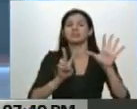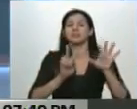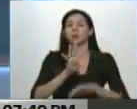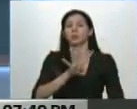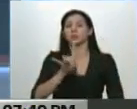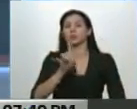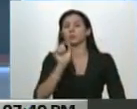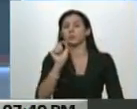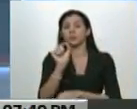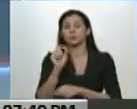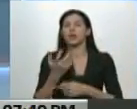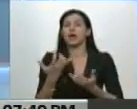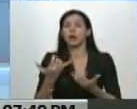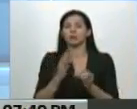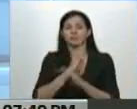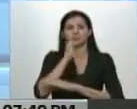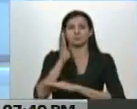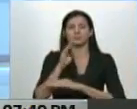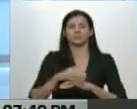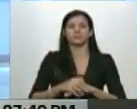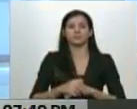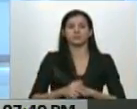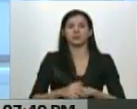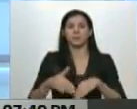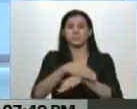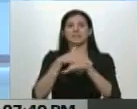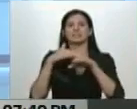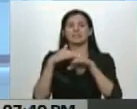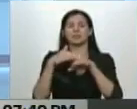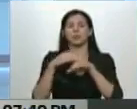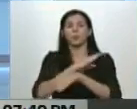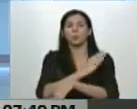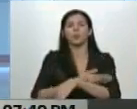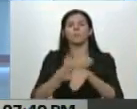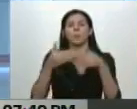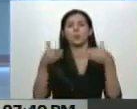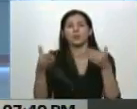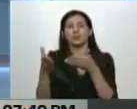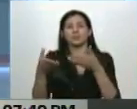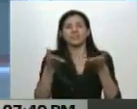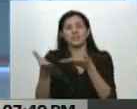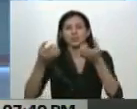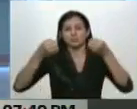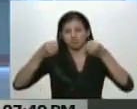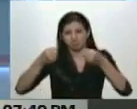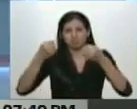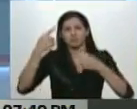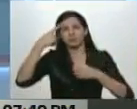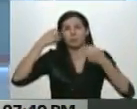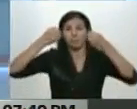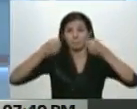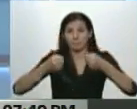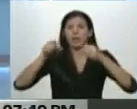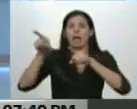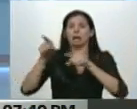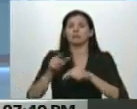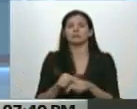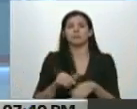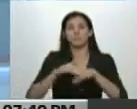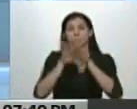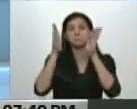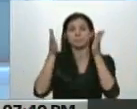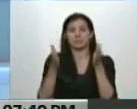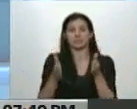7:41. A esta hora nos trasladamos a la sede del Ministerio del Poder Popular para el Servicio Penitenciario ubicado en Caracas, lugar donde la titular de